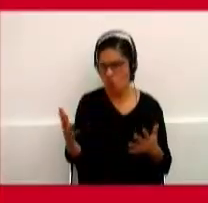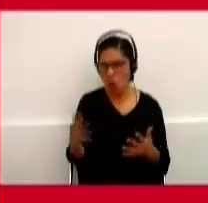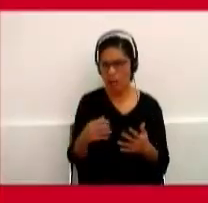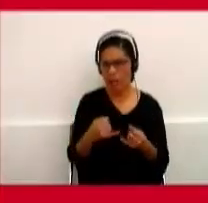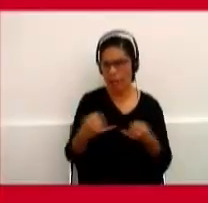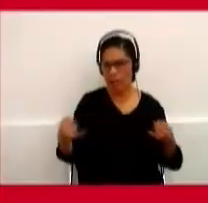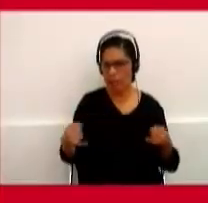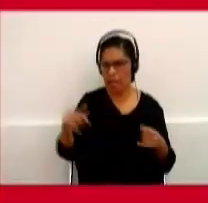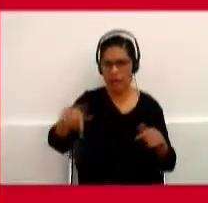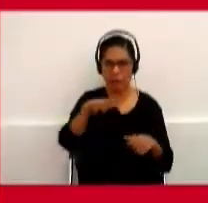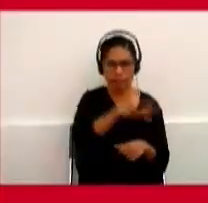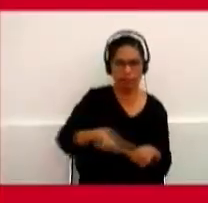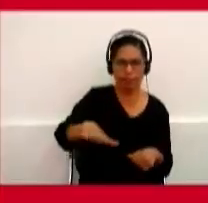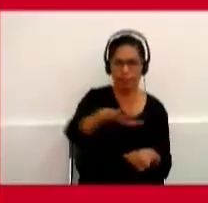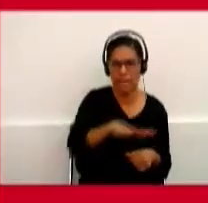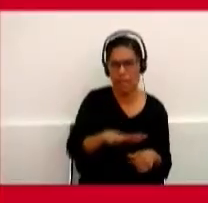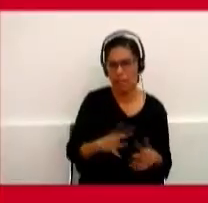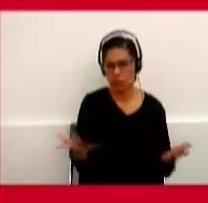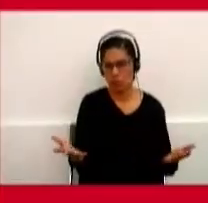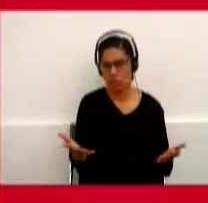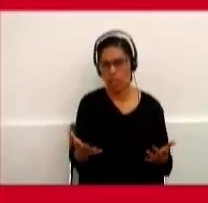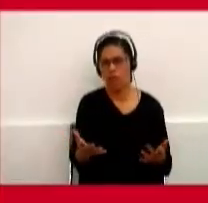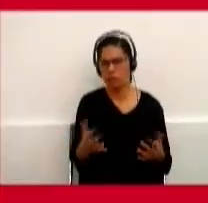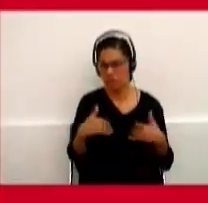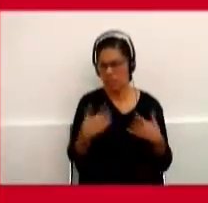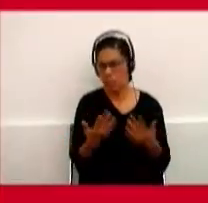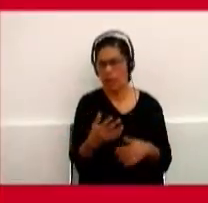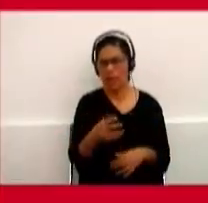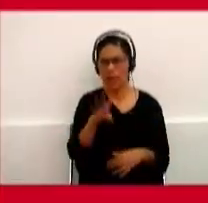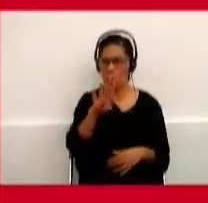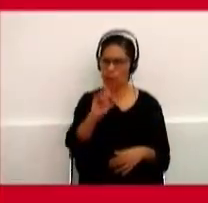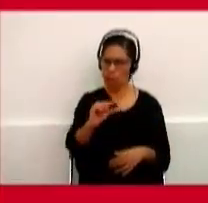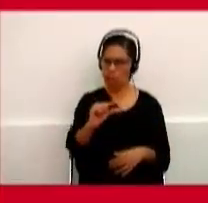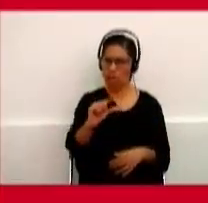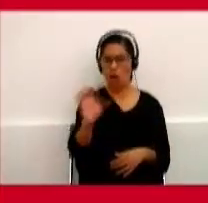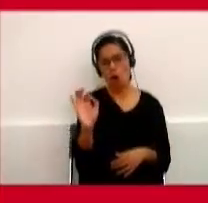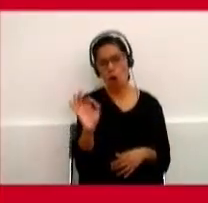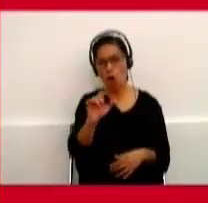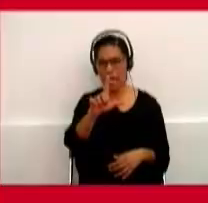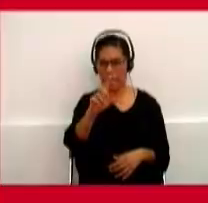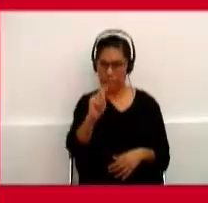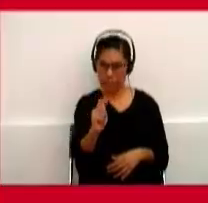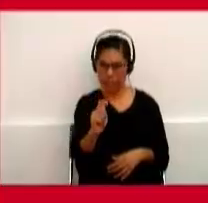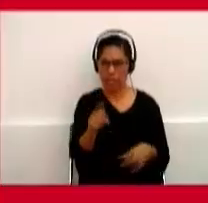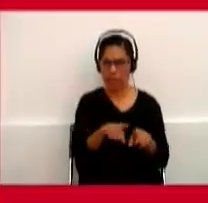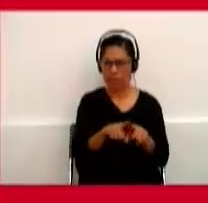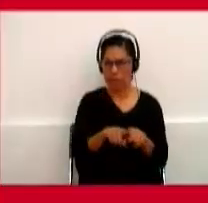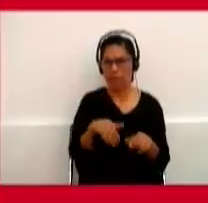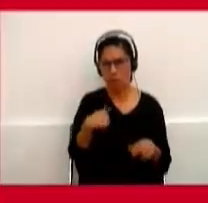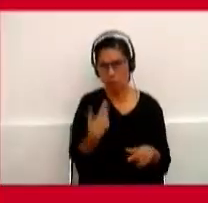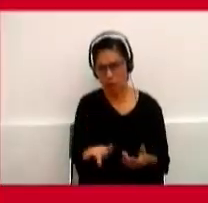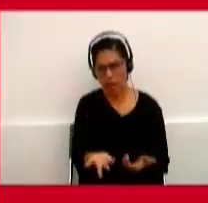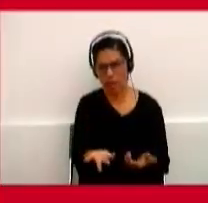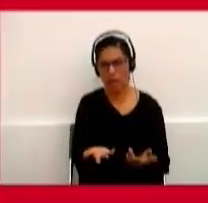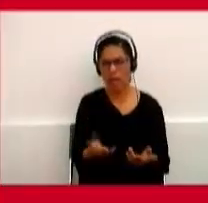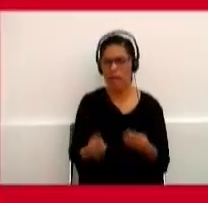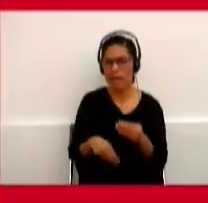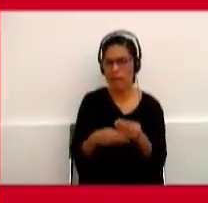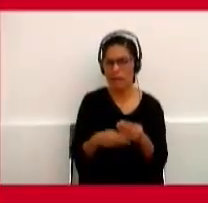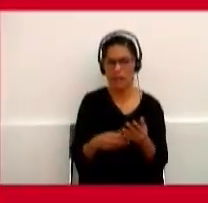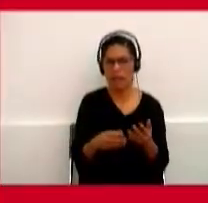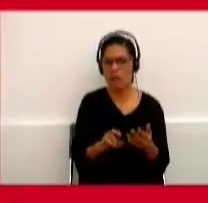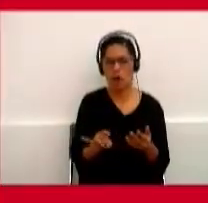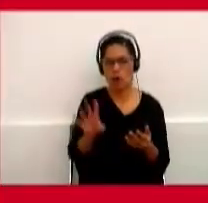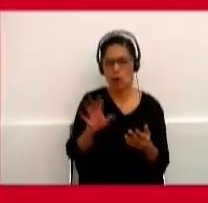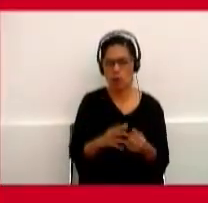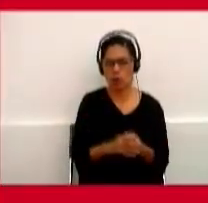trataríamos de utilizar redes como la 4G o el LTE. También tenemos la opción de integrar localmente